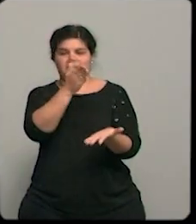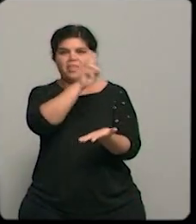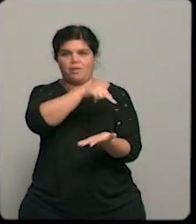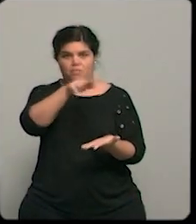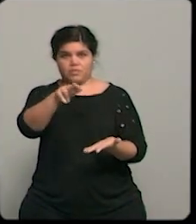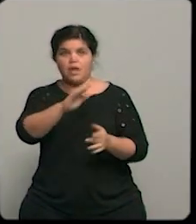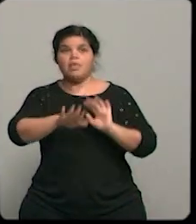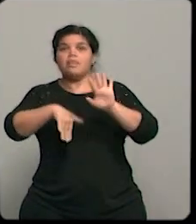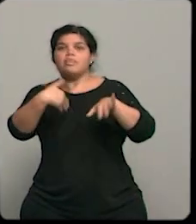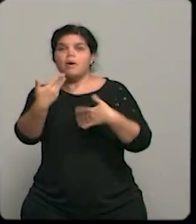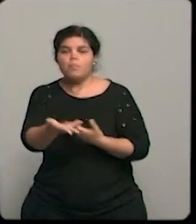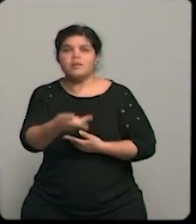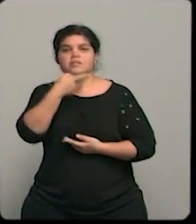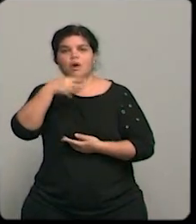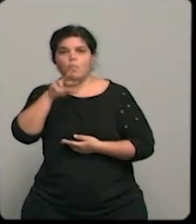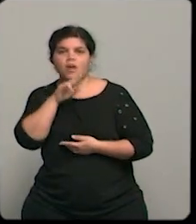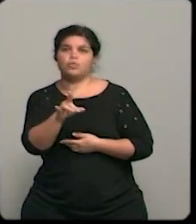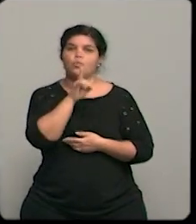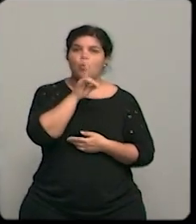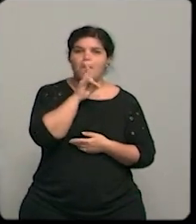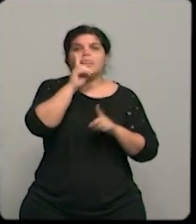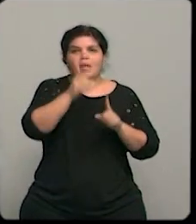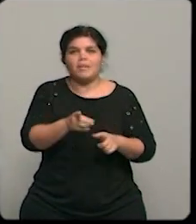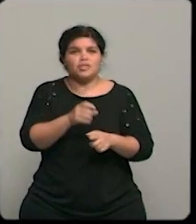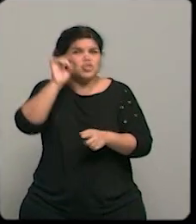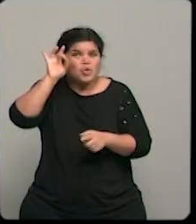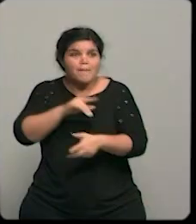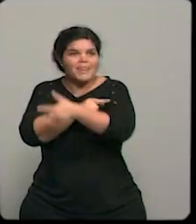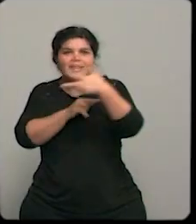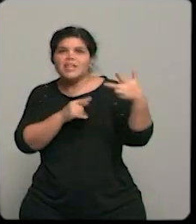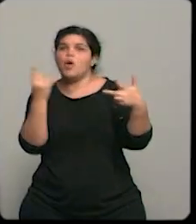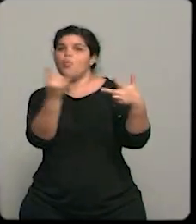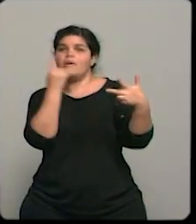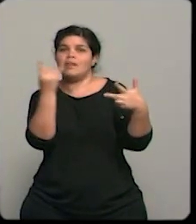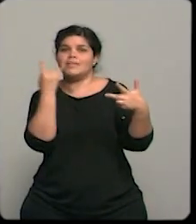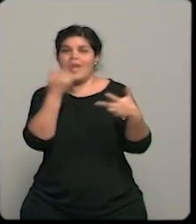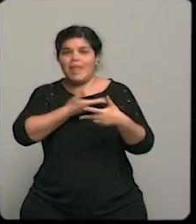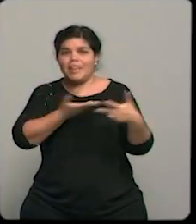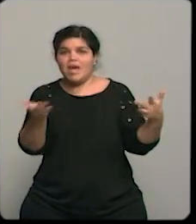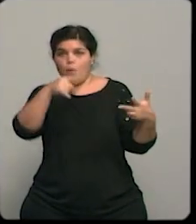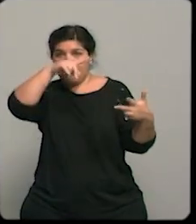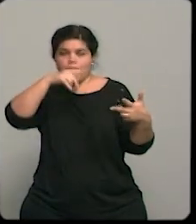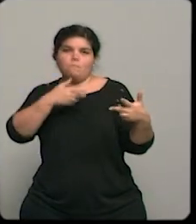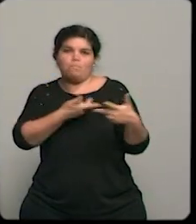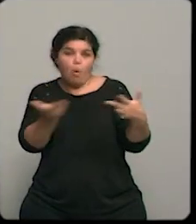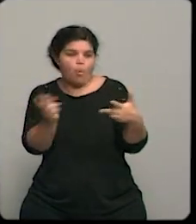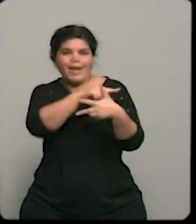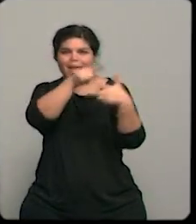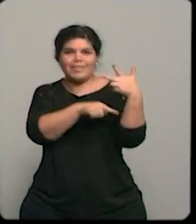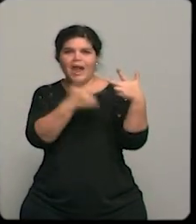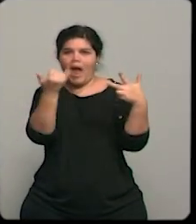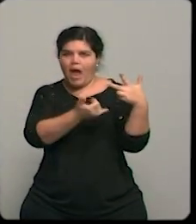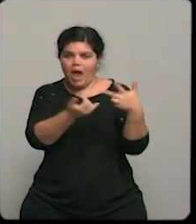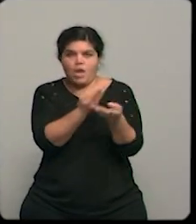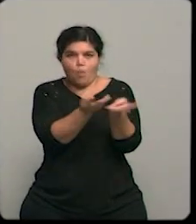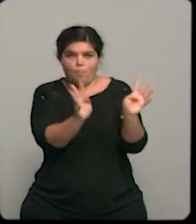y tantas universidades que hay en el país. Solamente 3 tienen orquestas profesionales. Luego la UBA incorporó hace poco